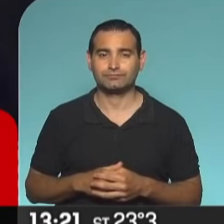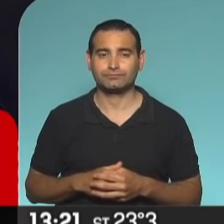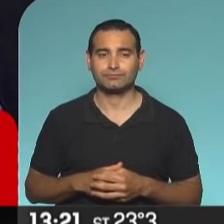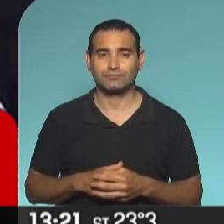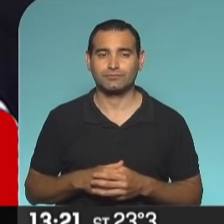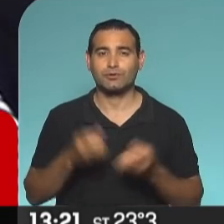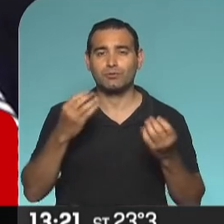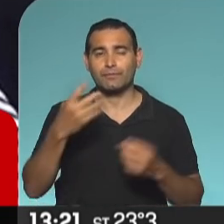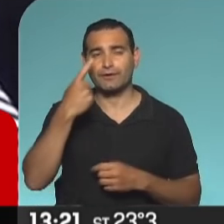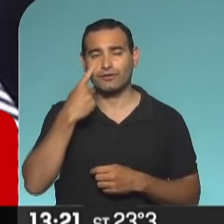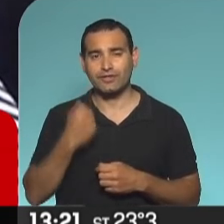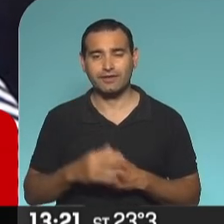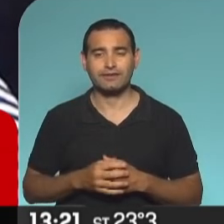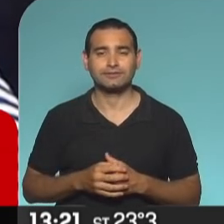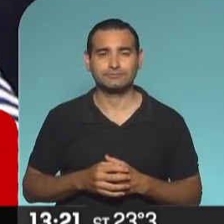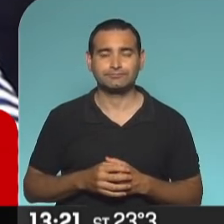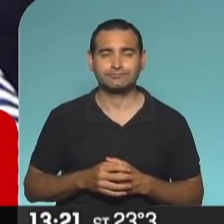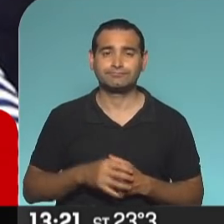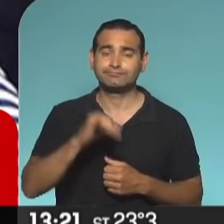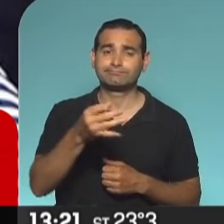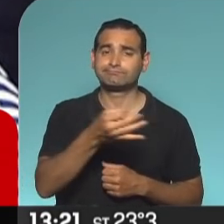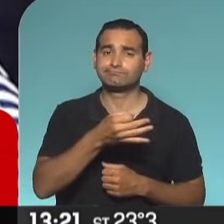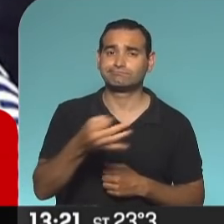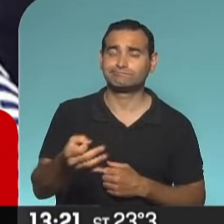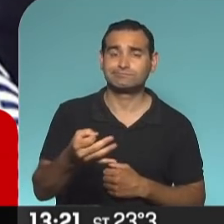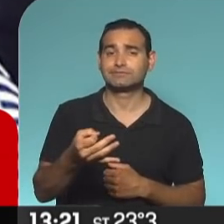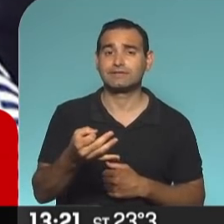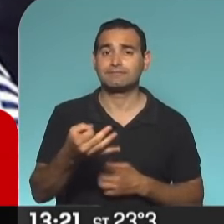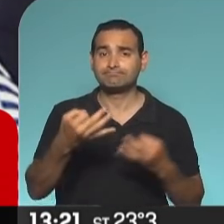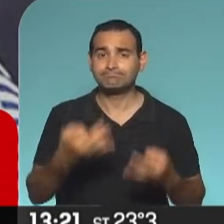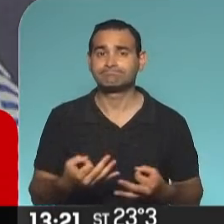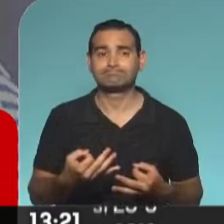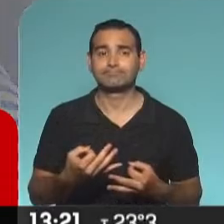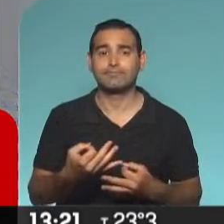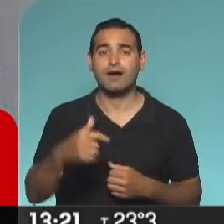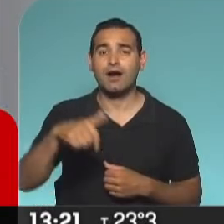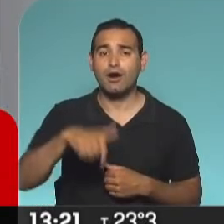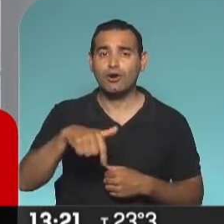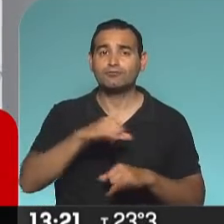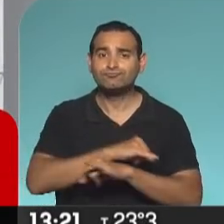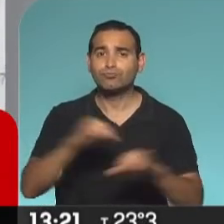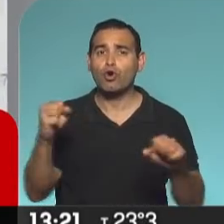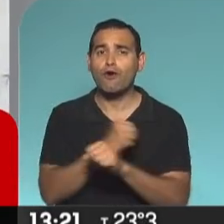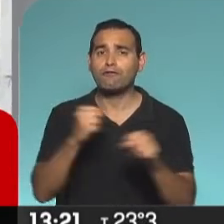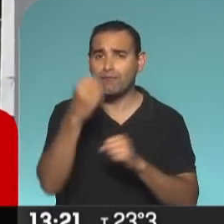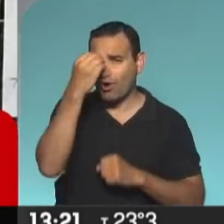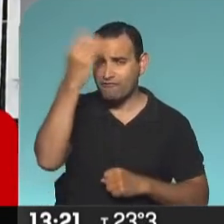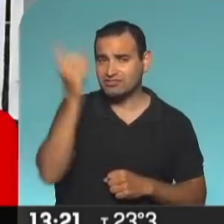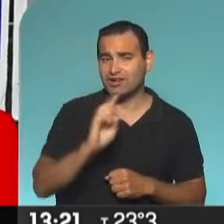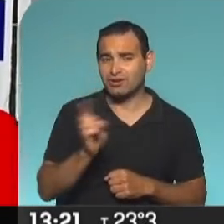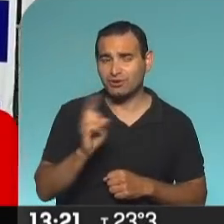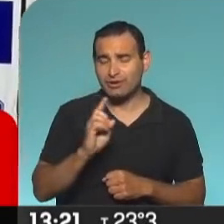buenos días. Lamentablemente, si bien todavía no hay una confirmación